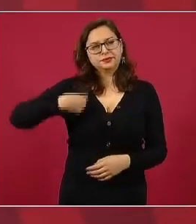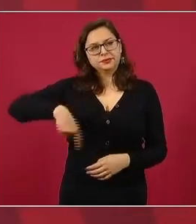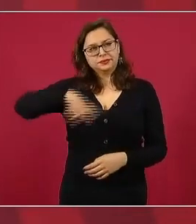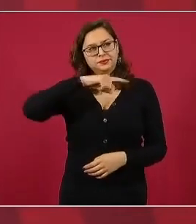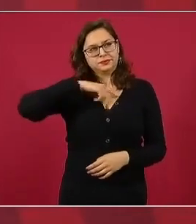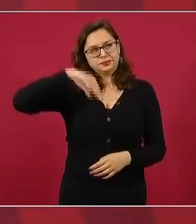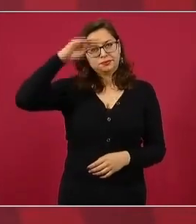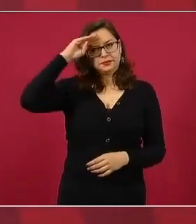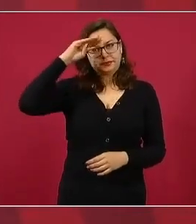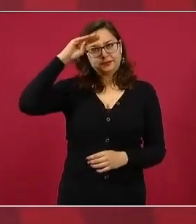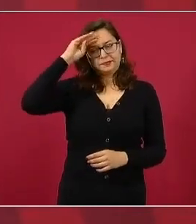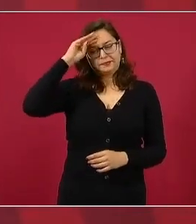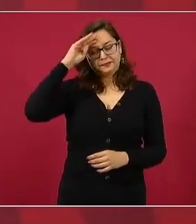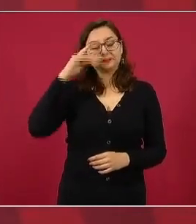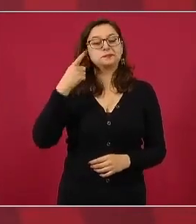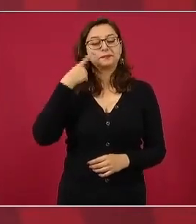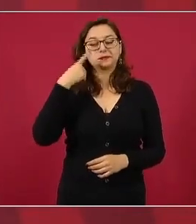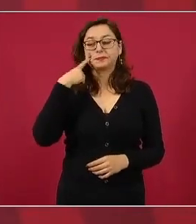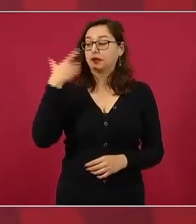Ahora que fui a Chihuahua